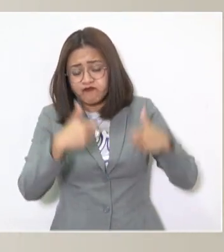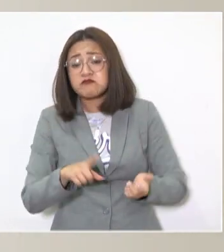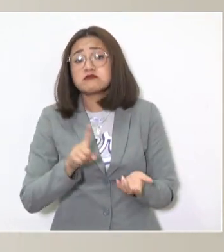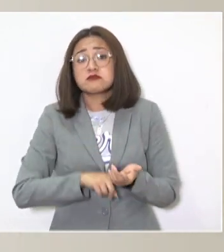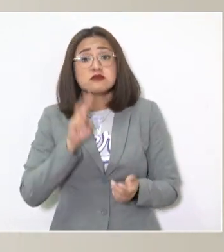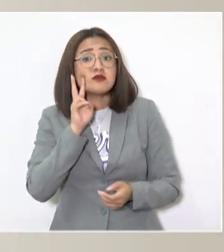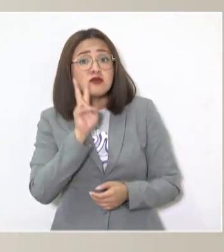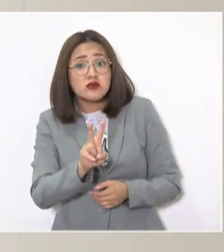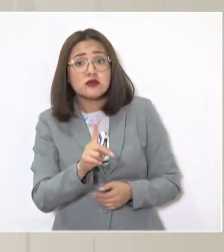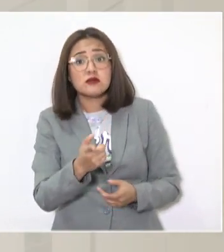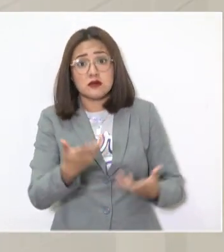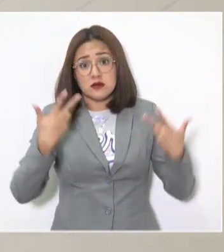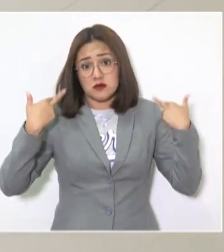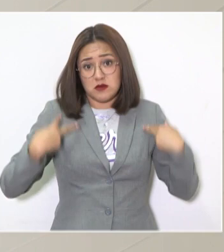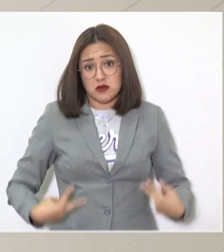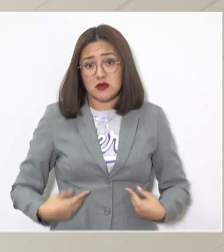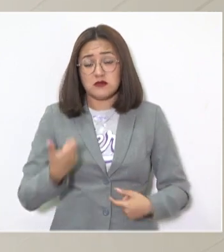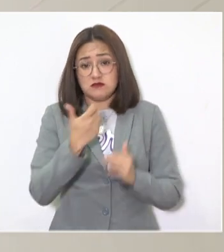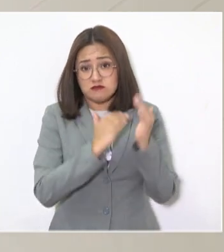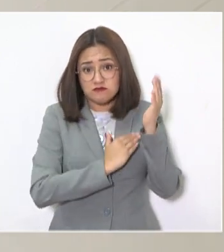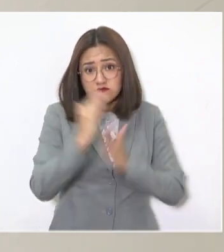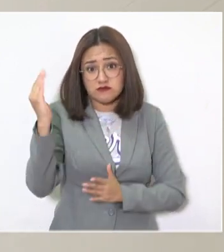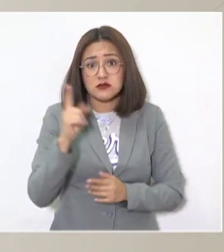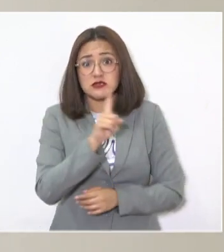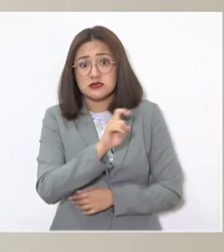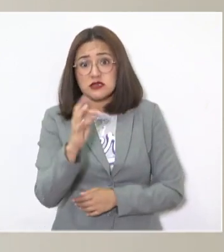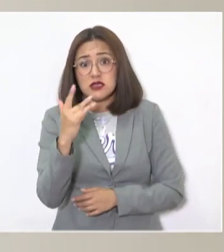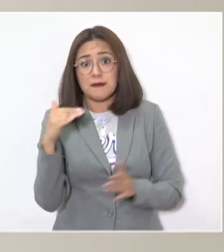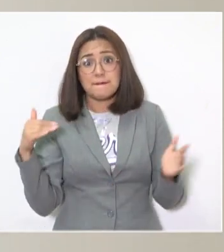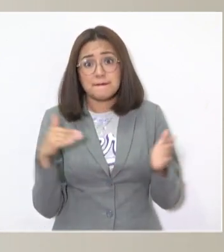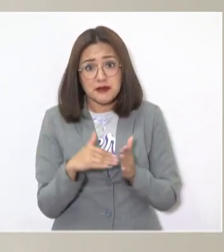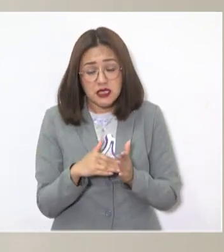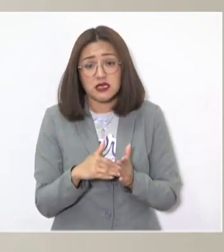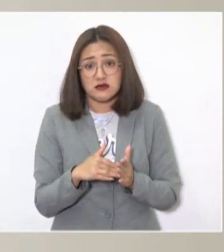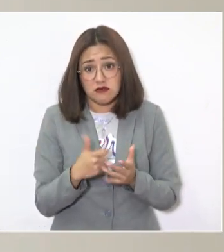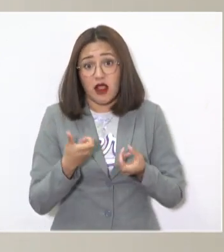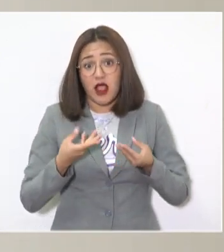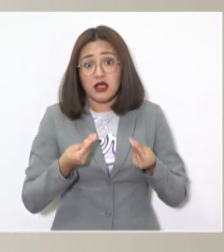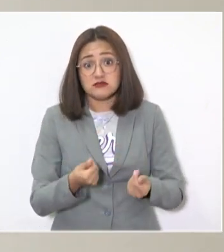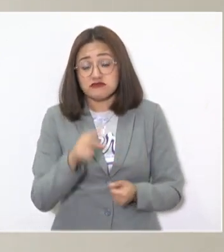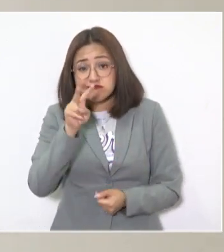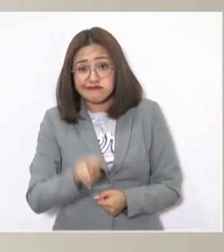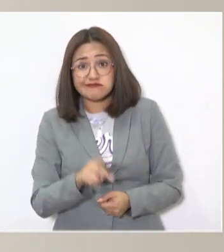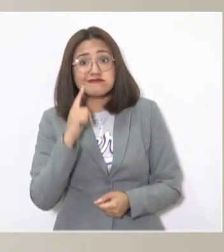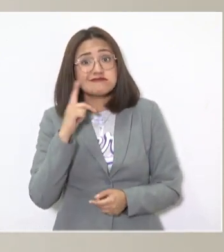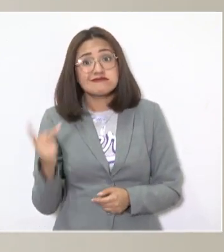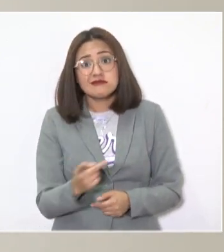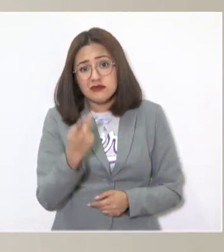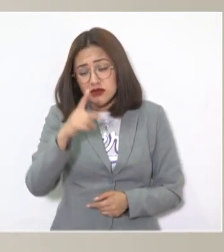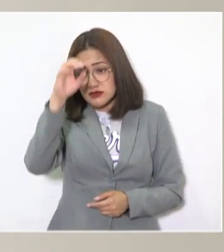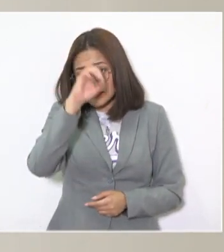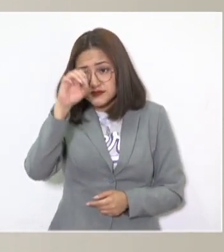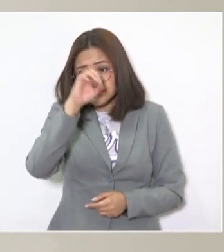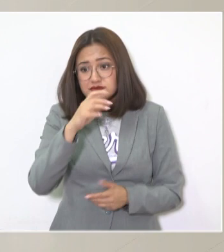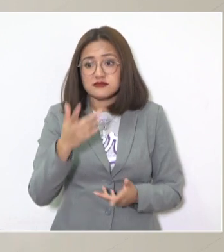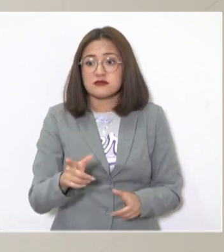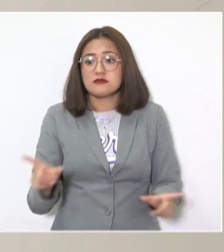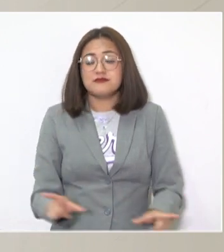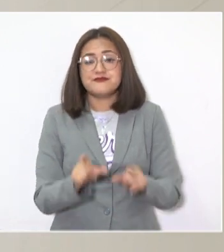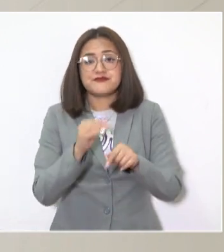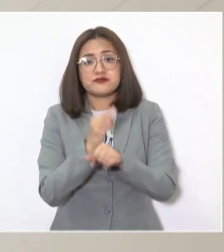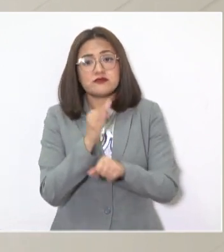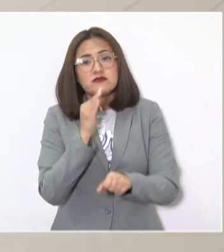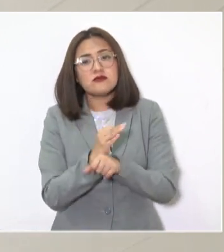pueden ver vestuarios y accesorios que rebasan los 150,000 pesos. Pregúntale también una opinión al respecto, gobernador. Y